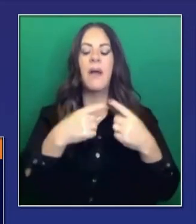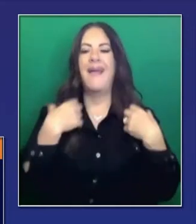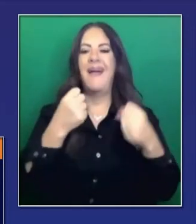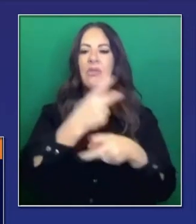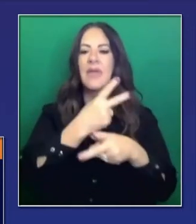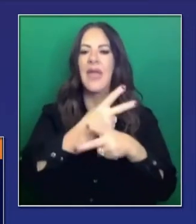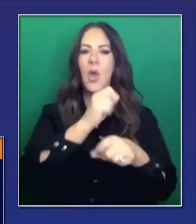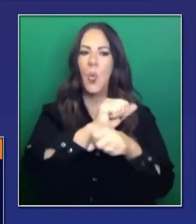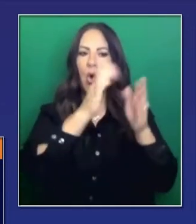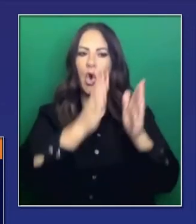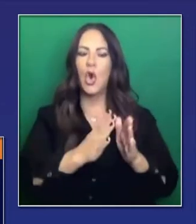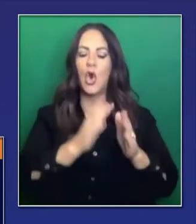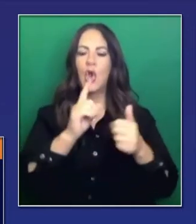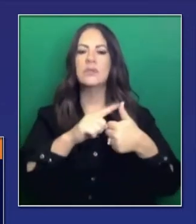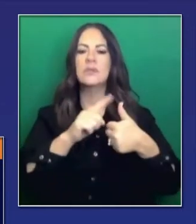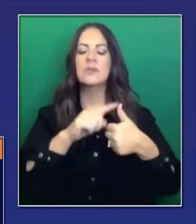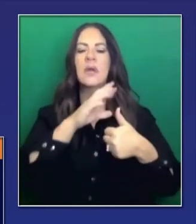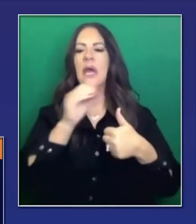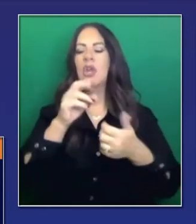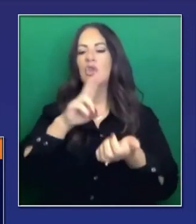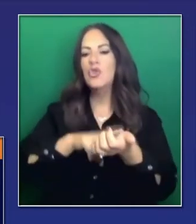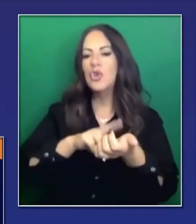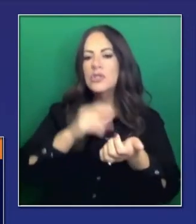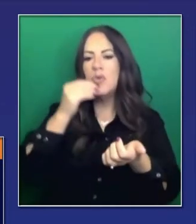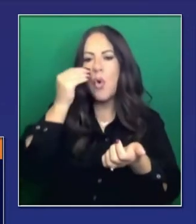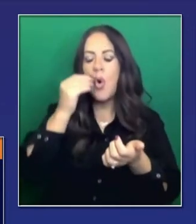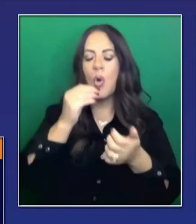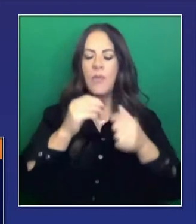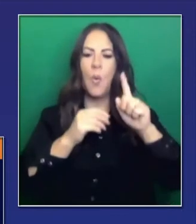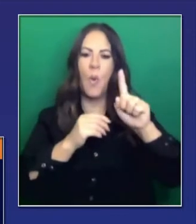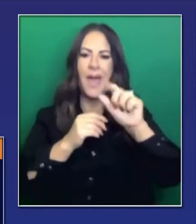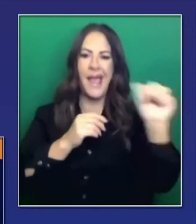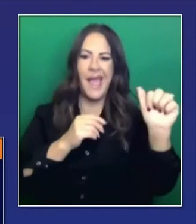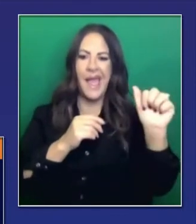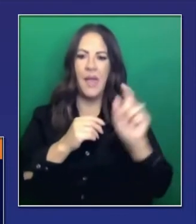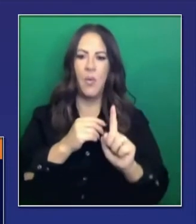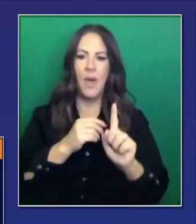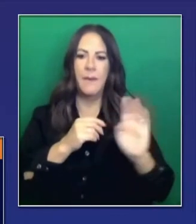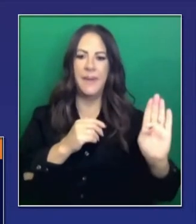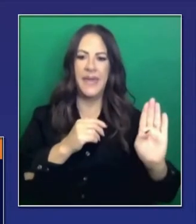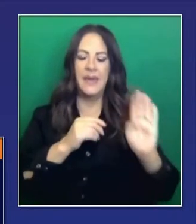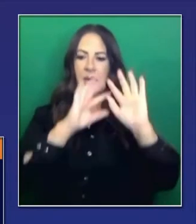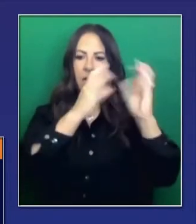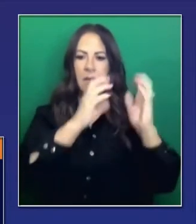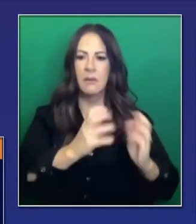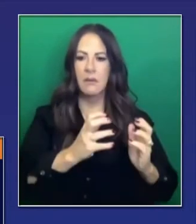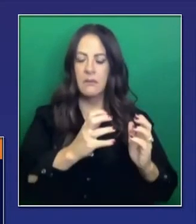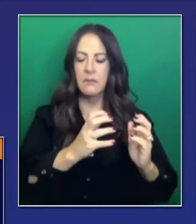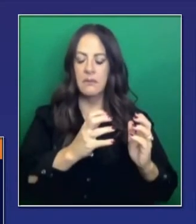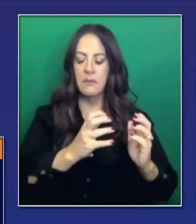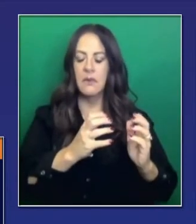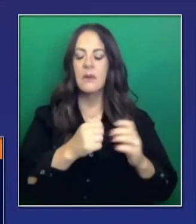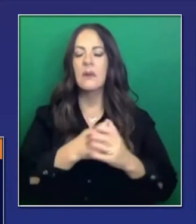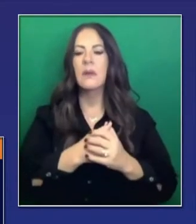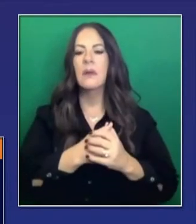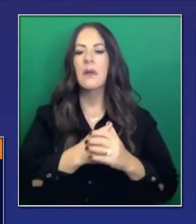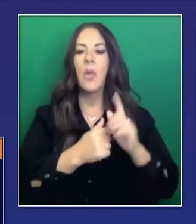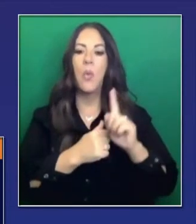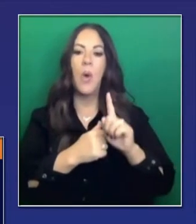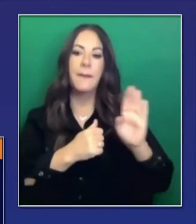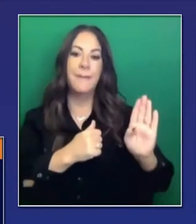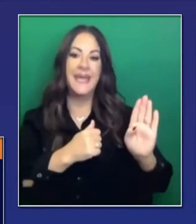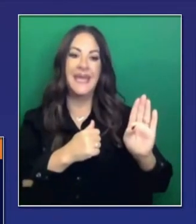de salud en instalaciones de emergencia o trabajadores en hogares